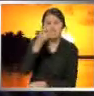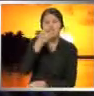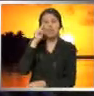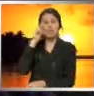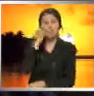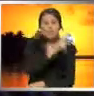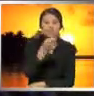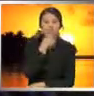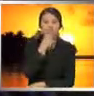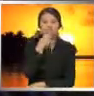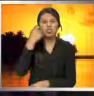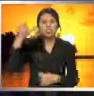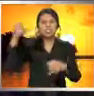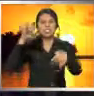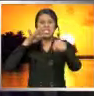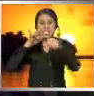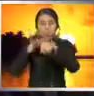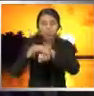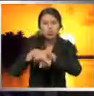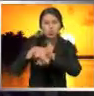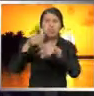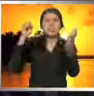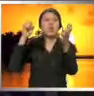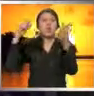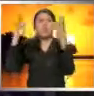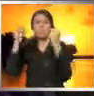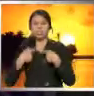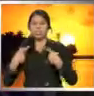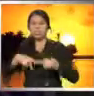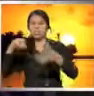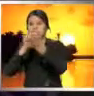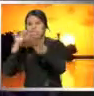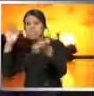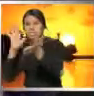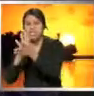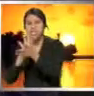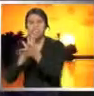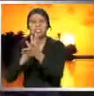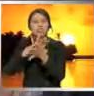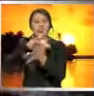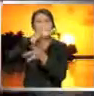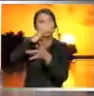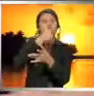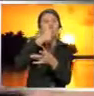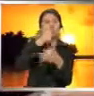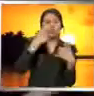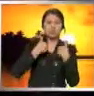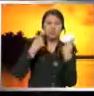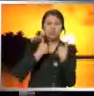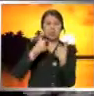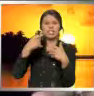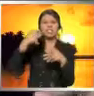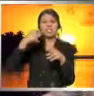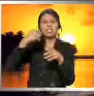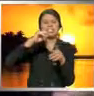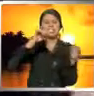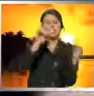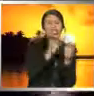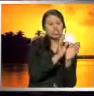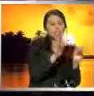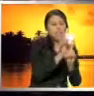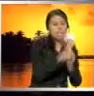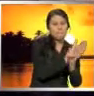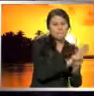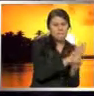buscar jovencitas y jovencitos para tener sexo oculto y que estas niñas y niños están